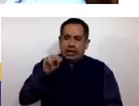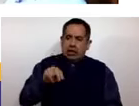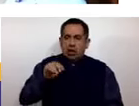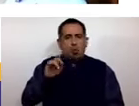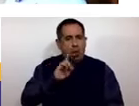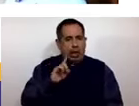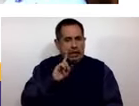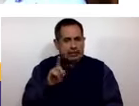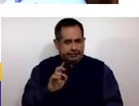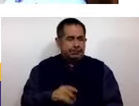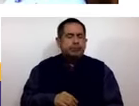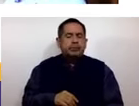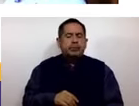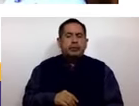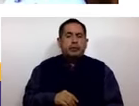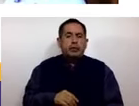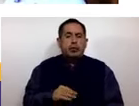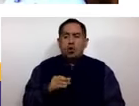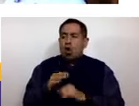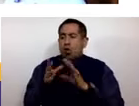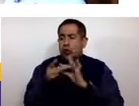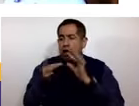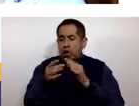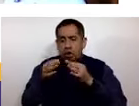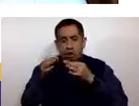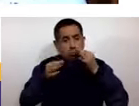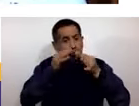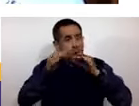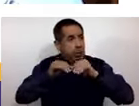precisamente se le está dando publicidad,